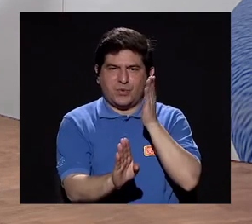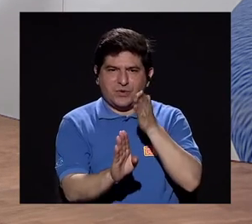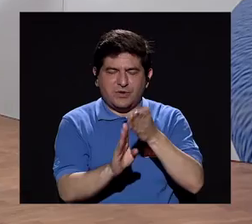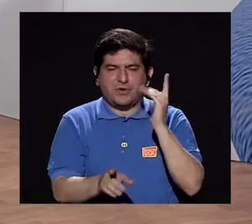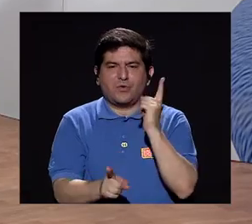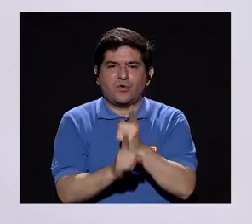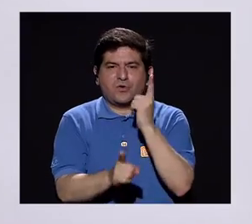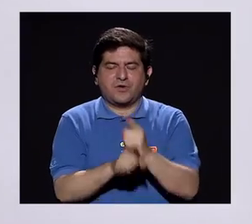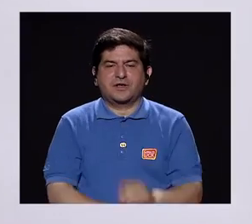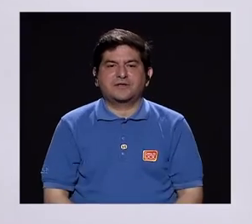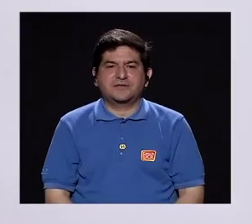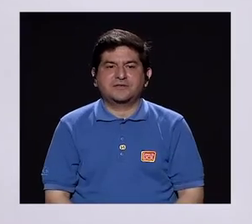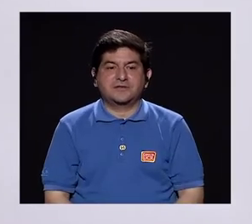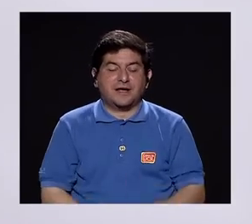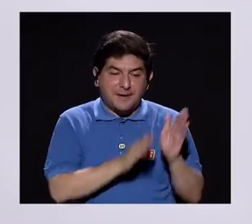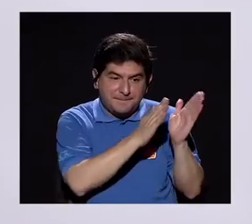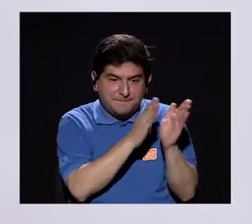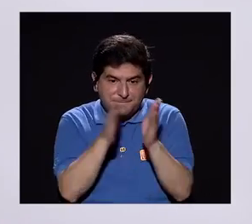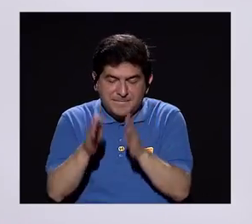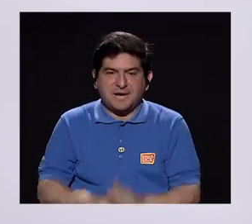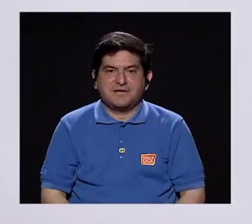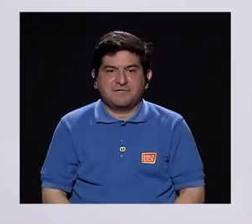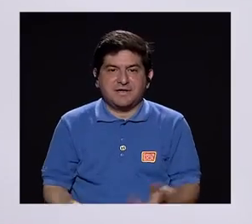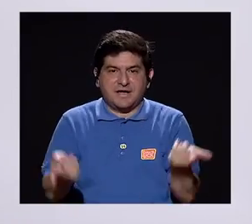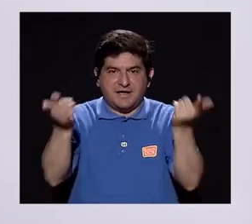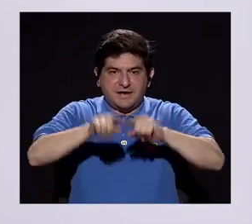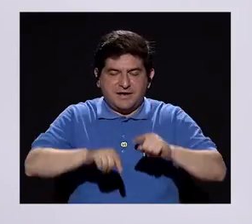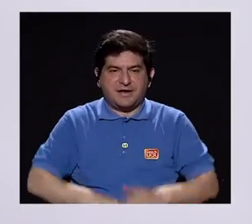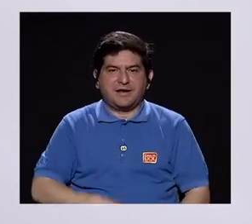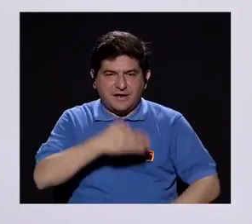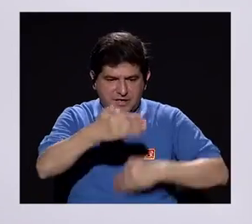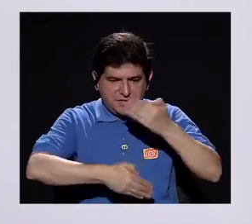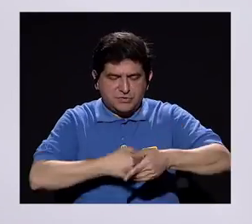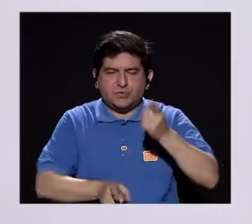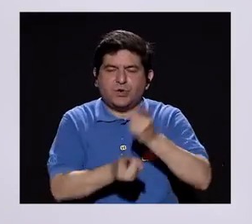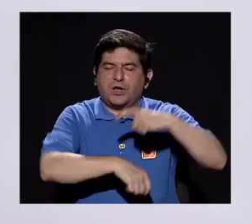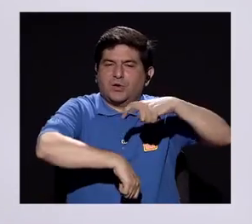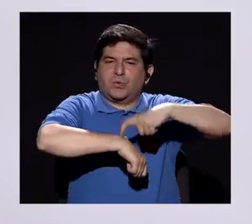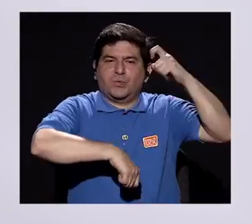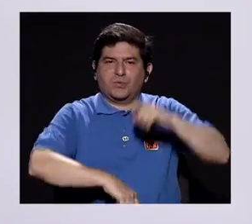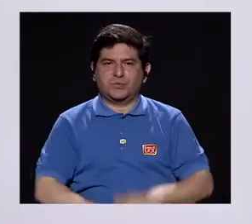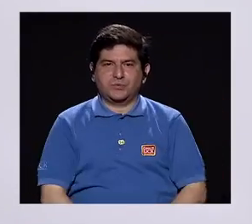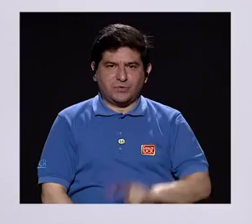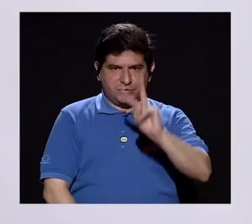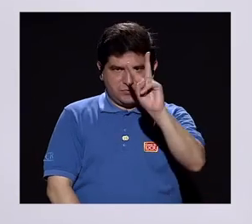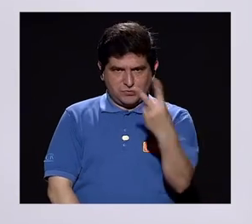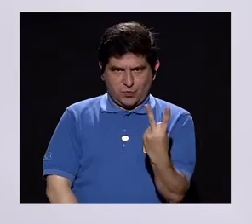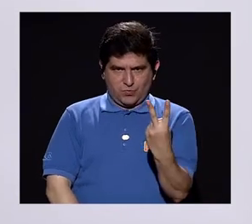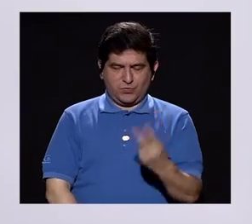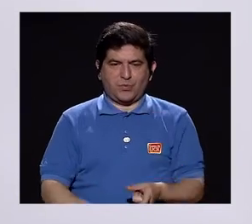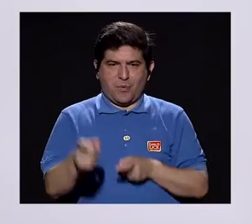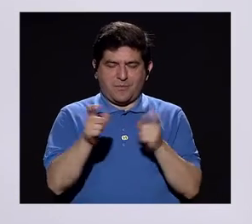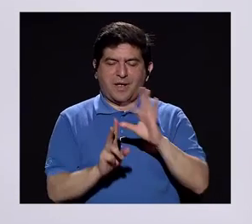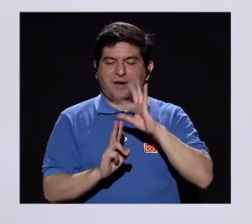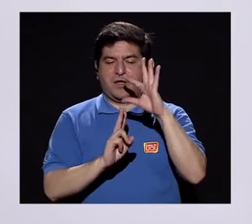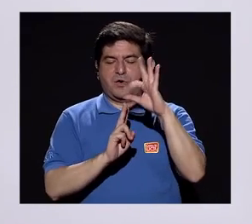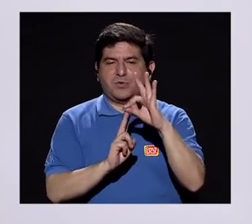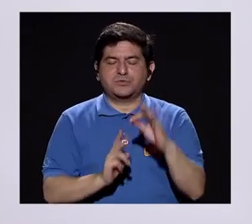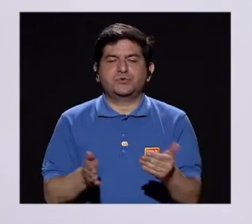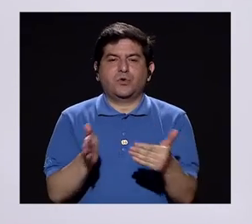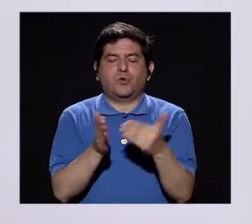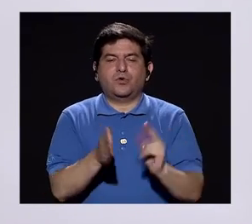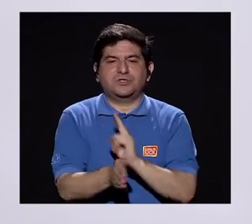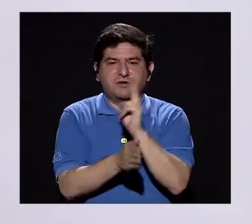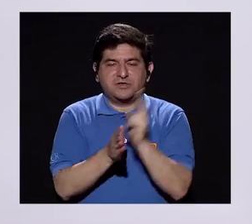más acertada pero entonces tomar las medidas y planificar las medidas para su tratamiento a tiempo y segundo también manejar